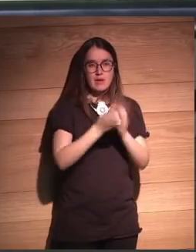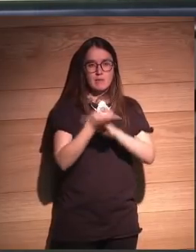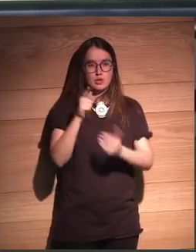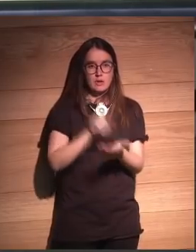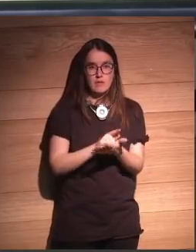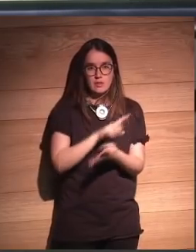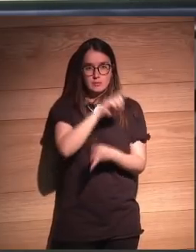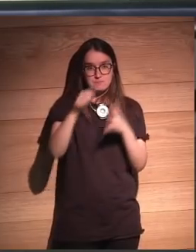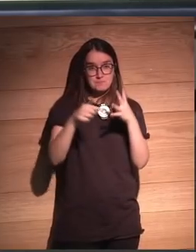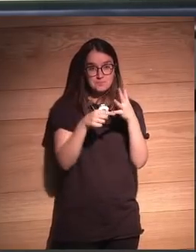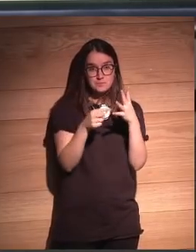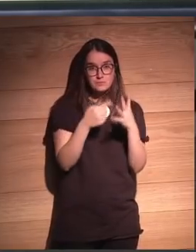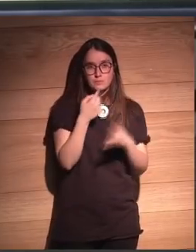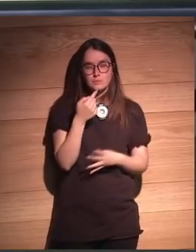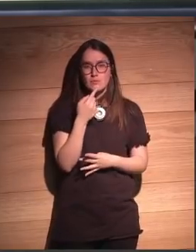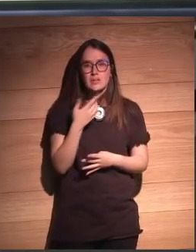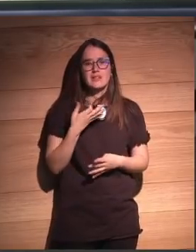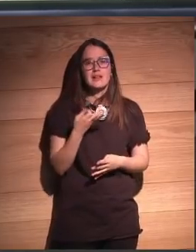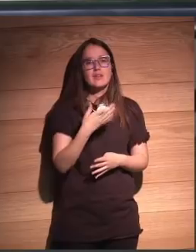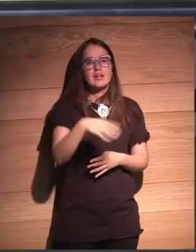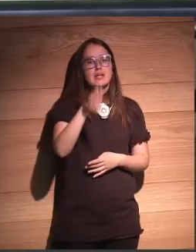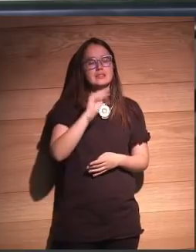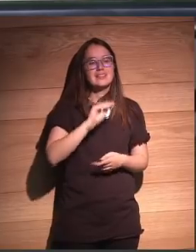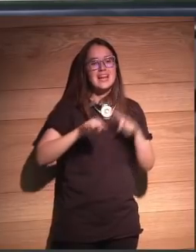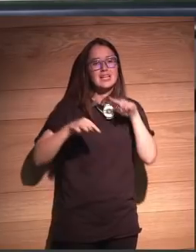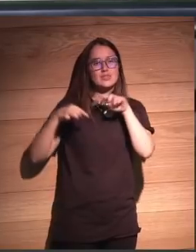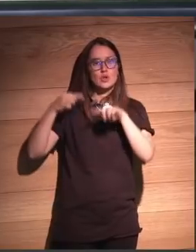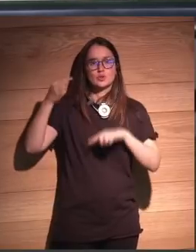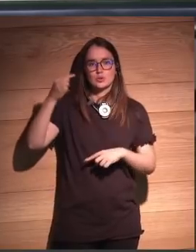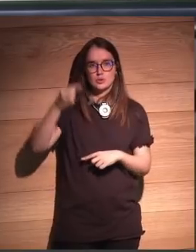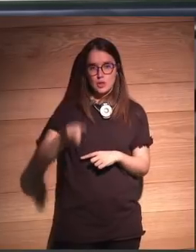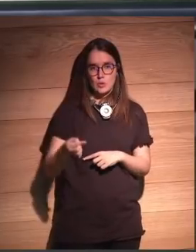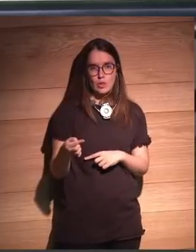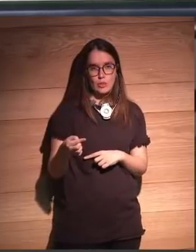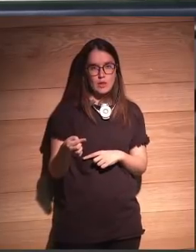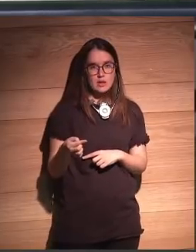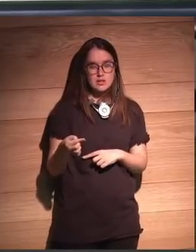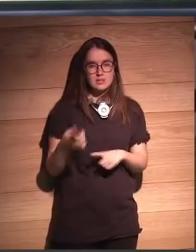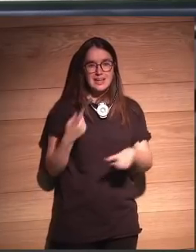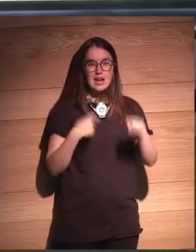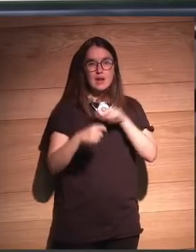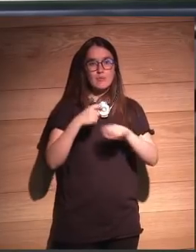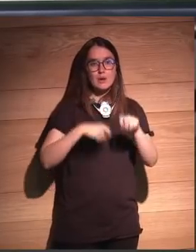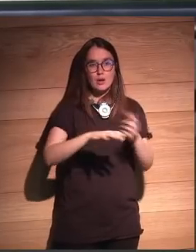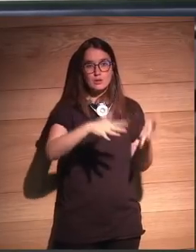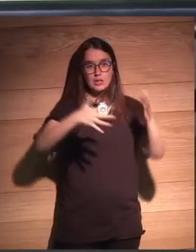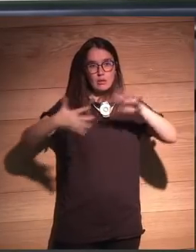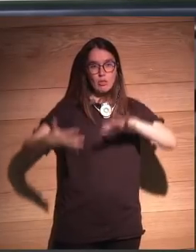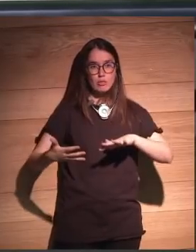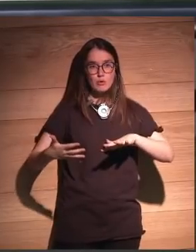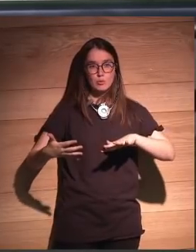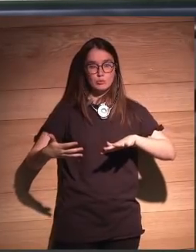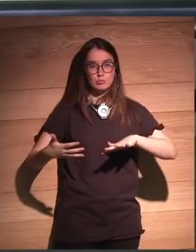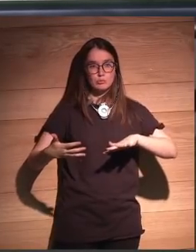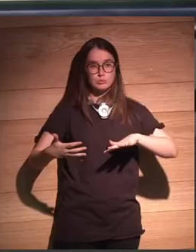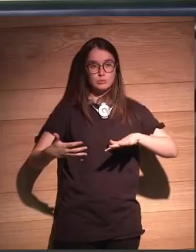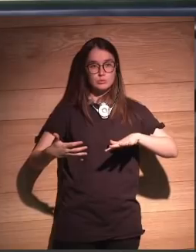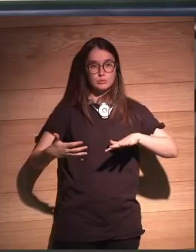Cuarto, decimos que hay que entender las consecuencias de la mercantilización